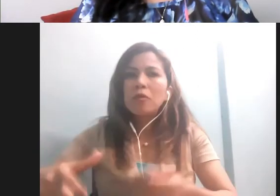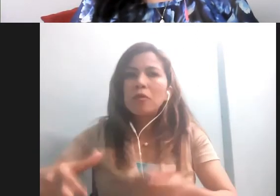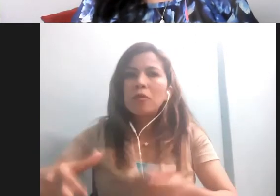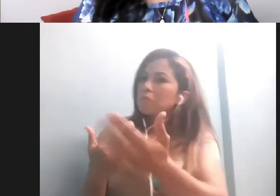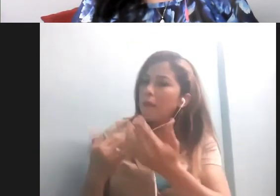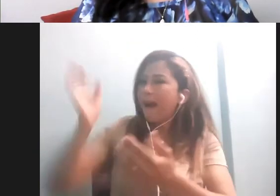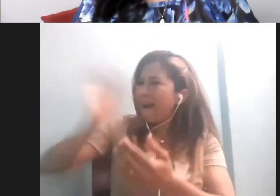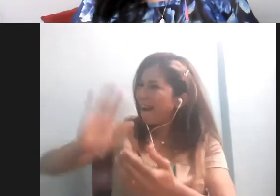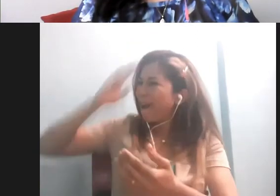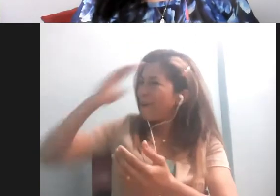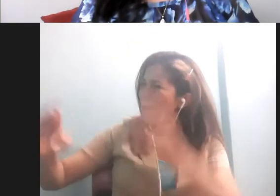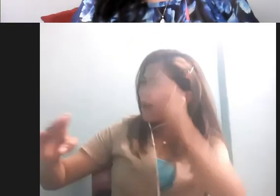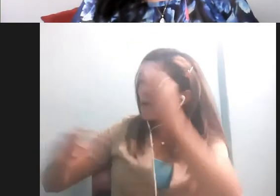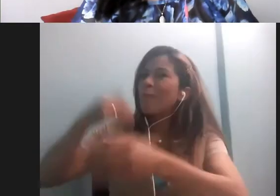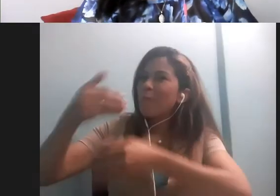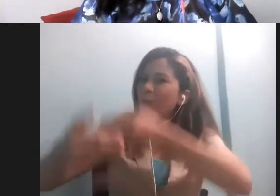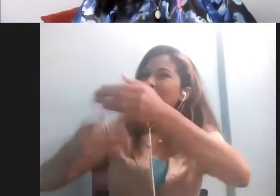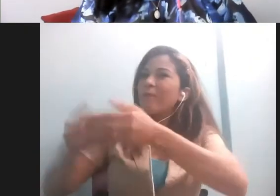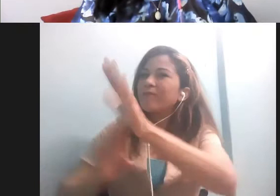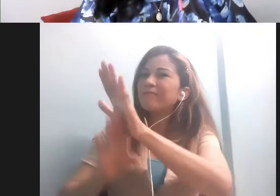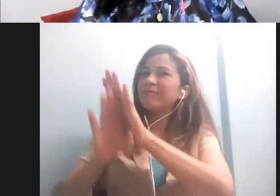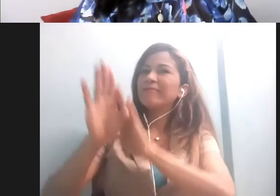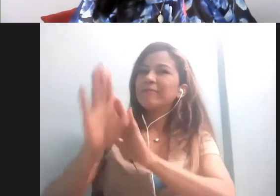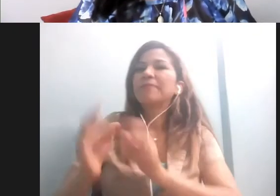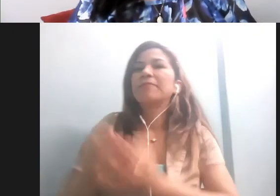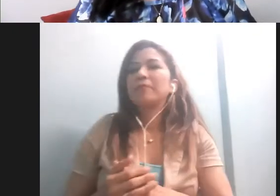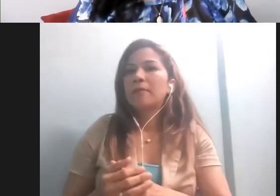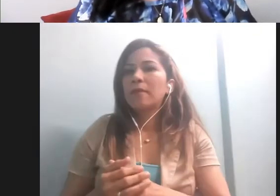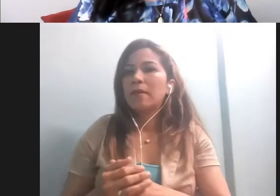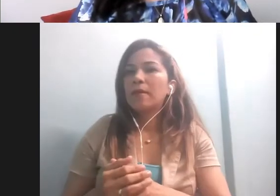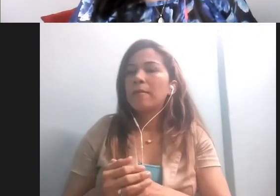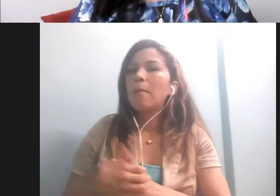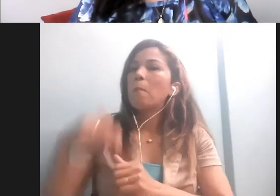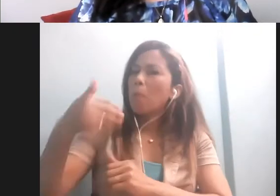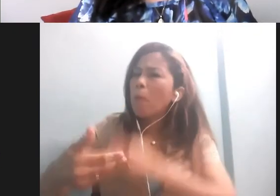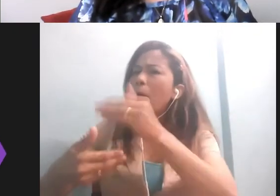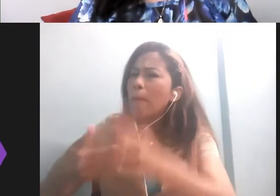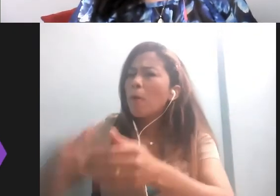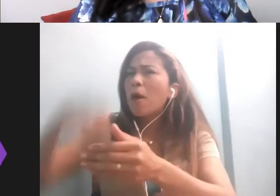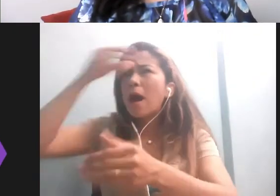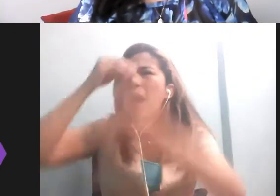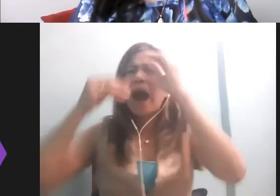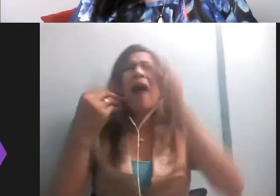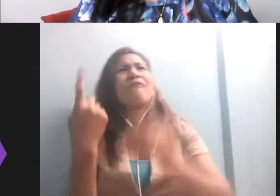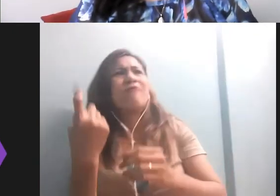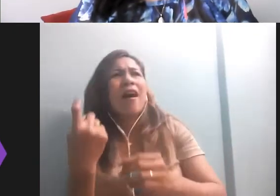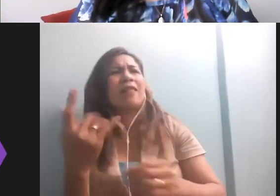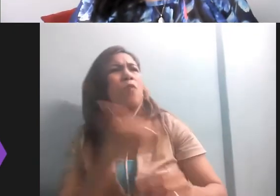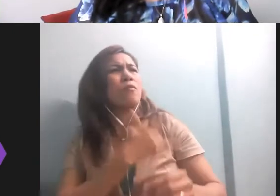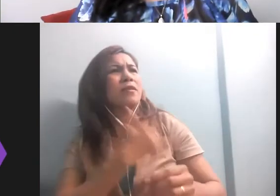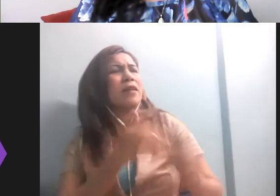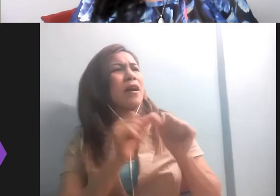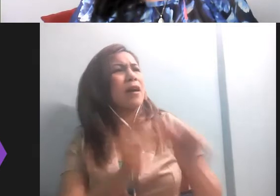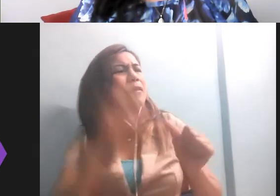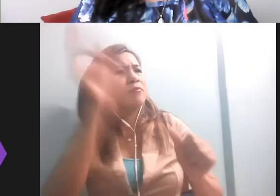ese lugar. Con el tiempo, nosotros fuimos poco a poco buscando la parte académica y aquí en Venezuela